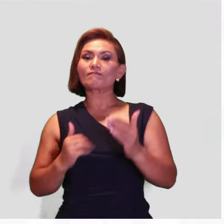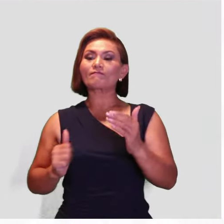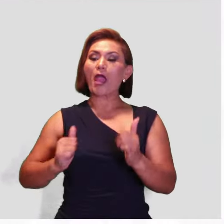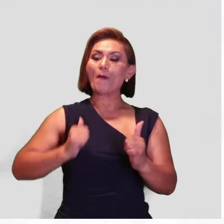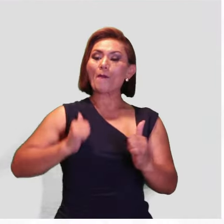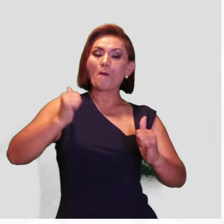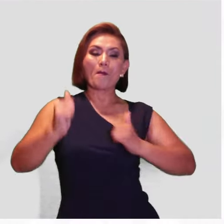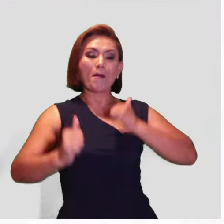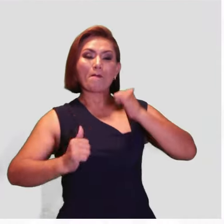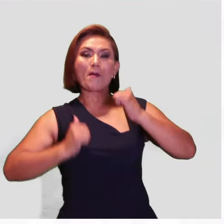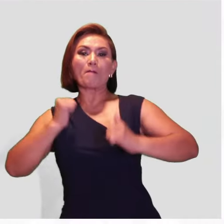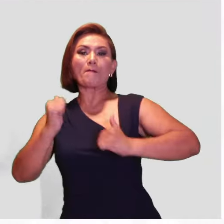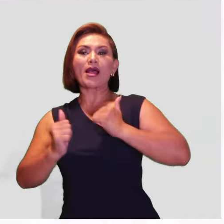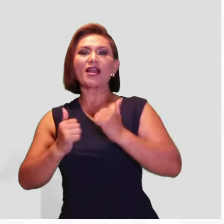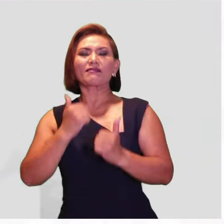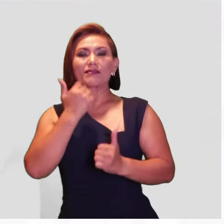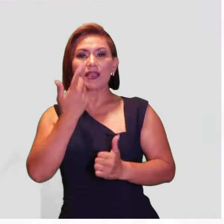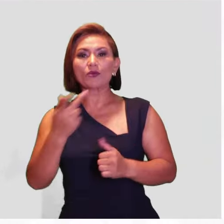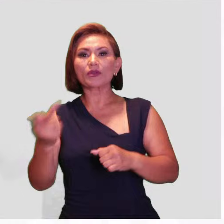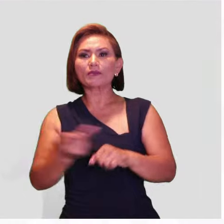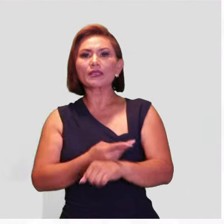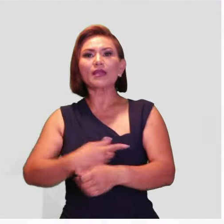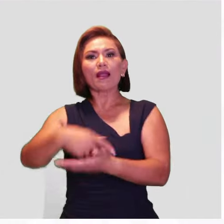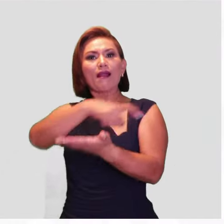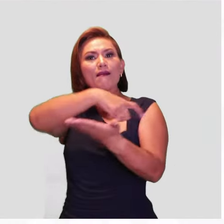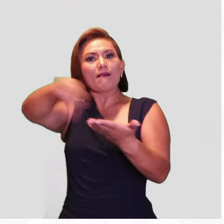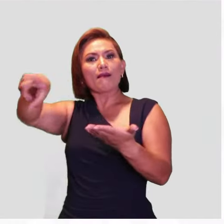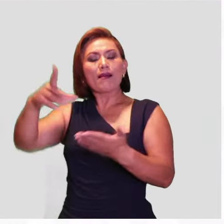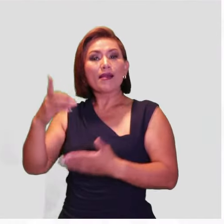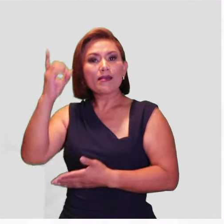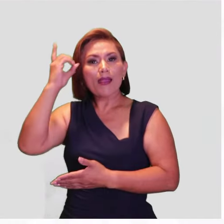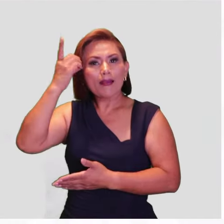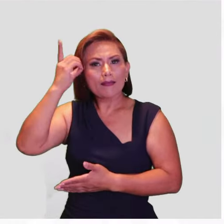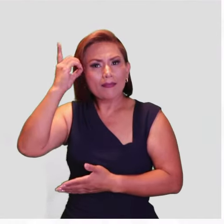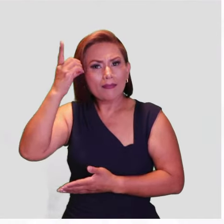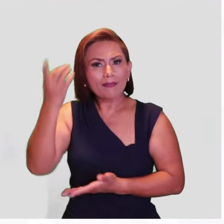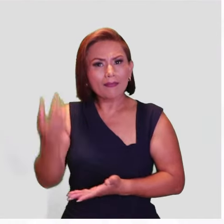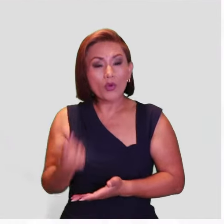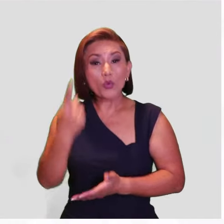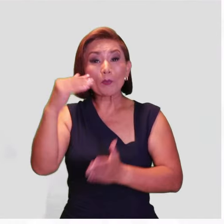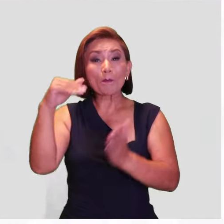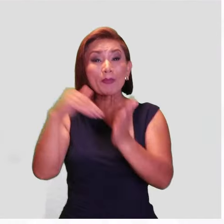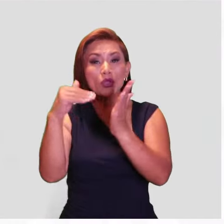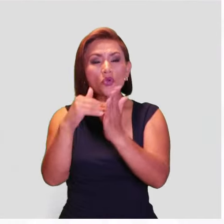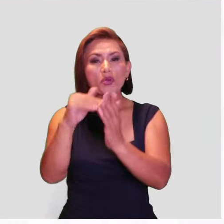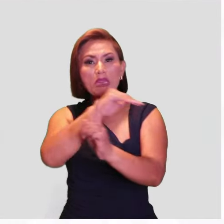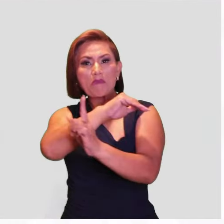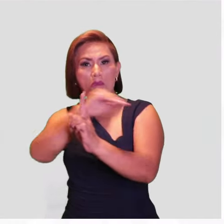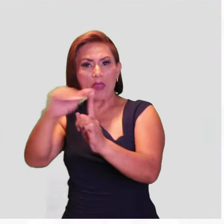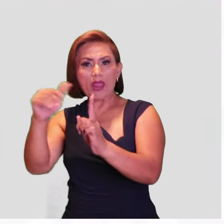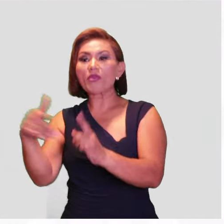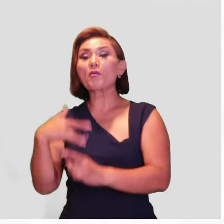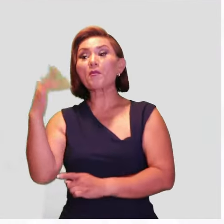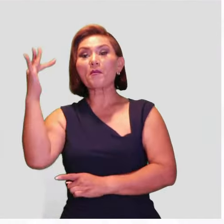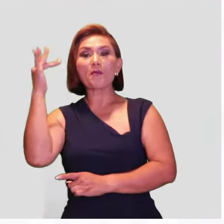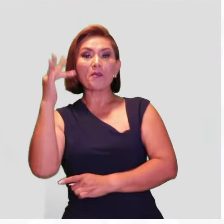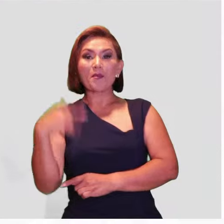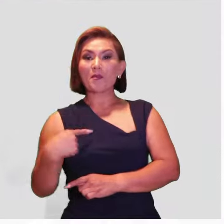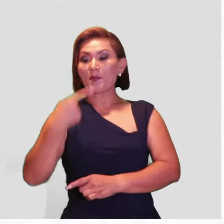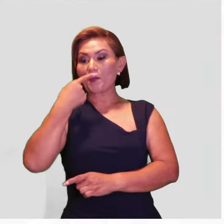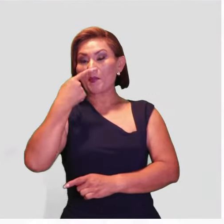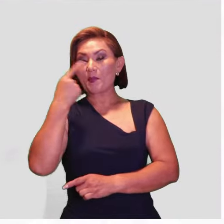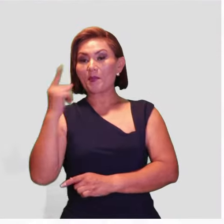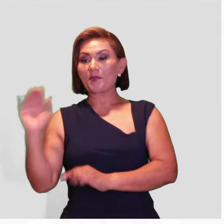cercana derrota electoral, compra caballos de más de 1,5 millones de pesos que no omite presumir en redes sociales, por aquí los